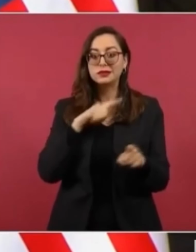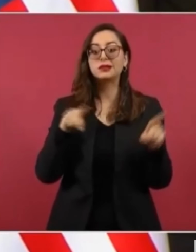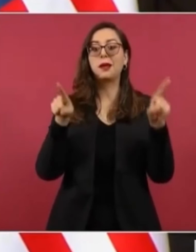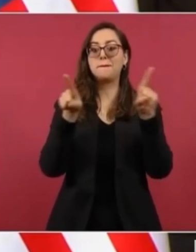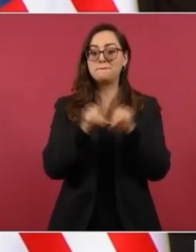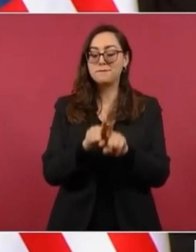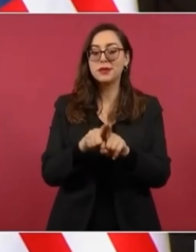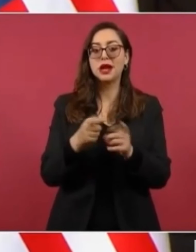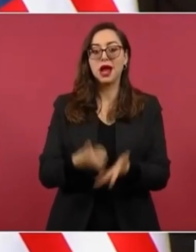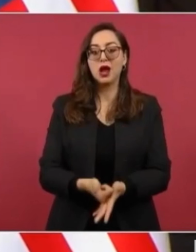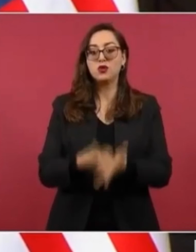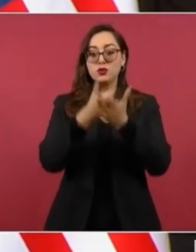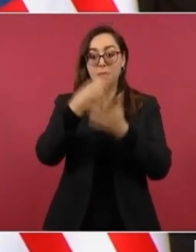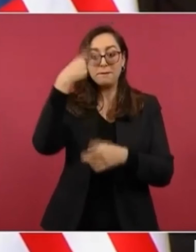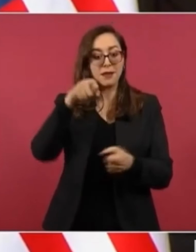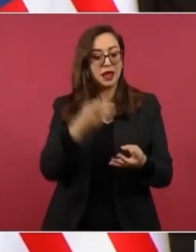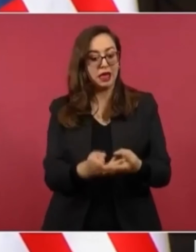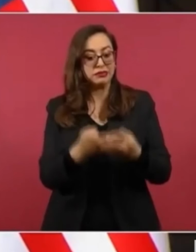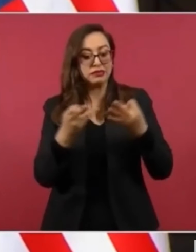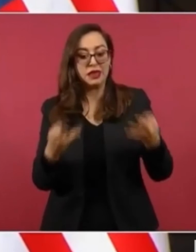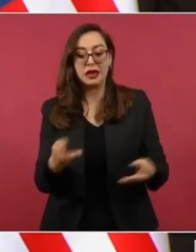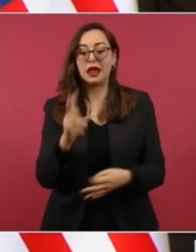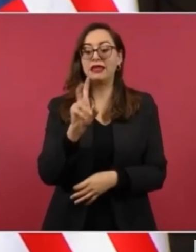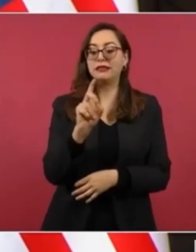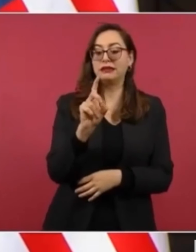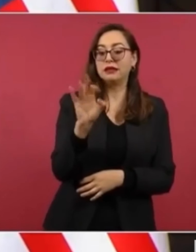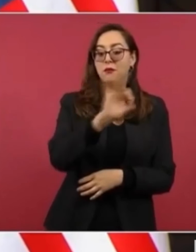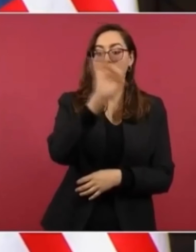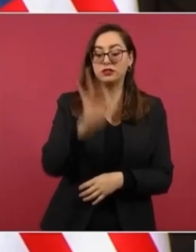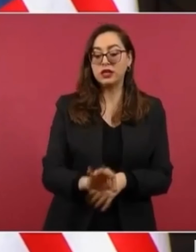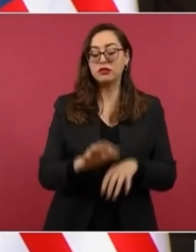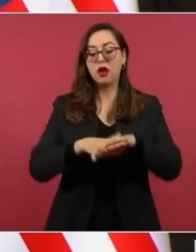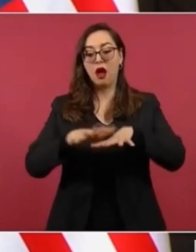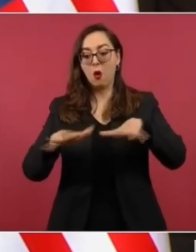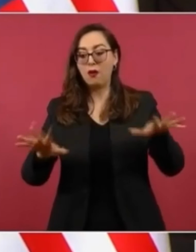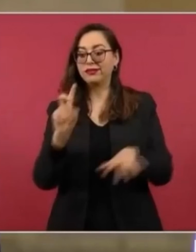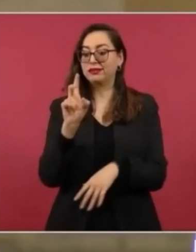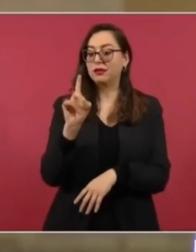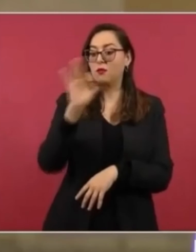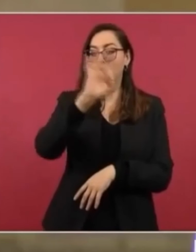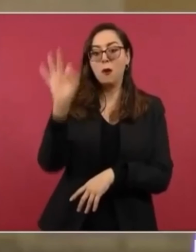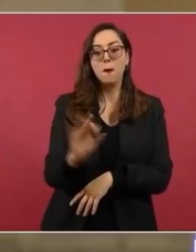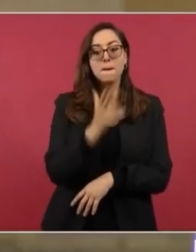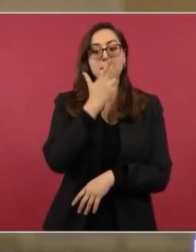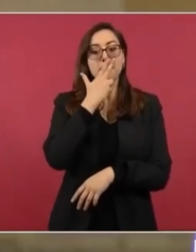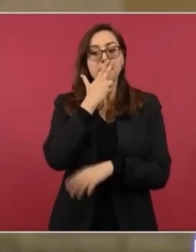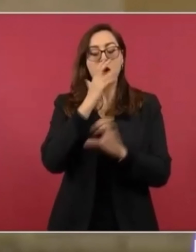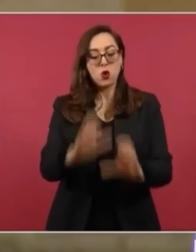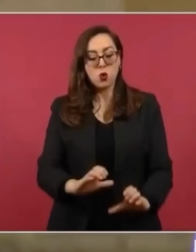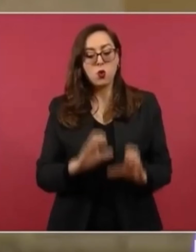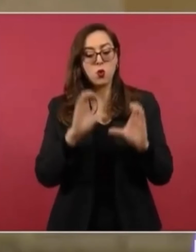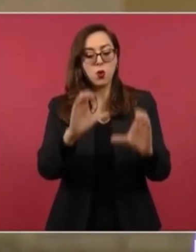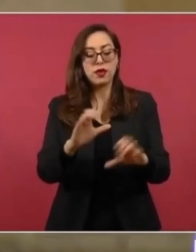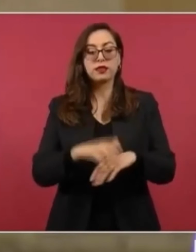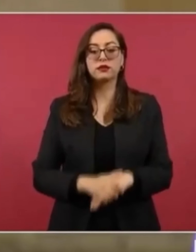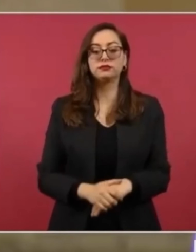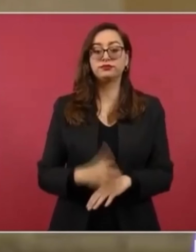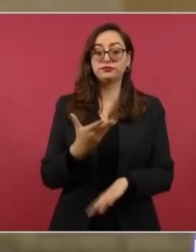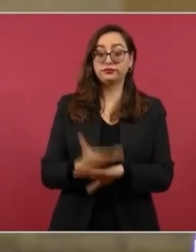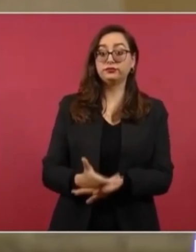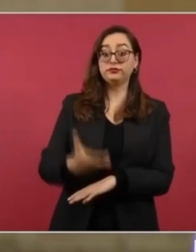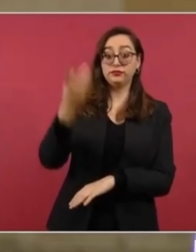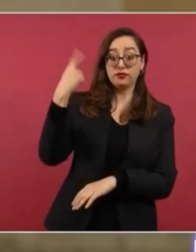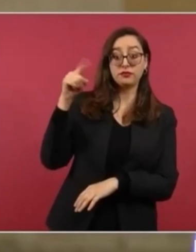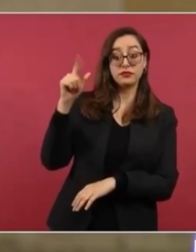el 30% de nuestras tierras y de nuestros océanos para 2030. El mes pasado, la COP15 en Montreal,